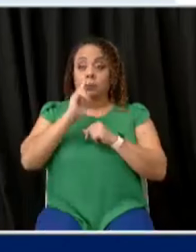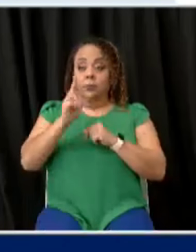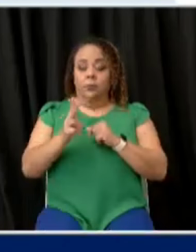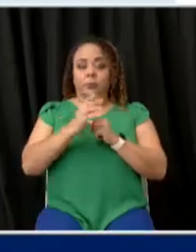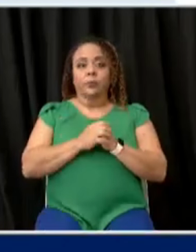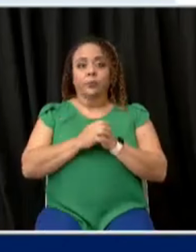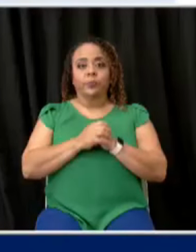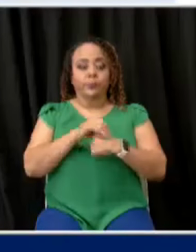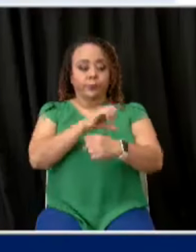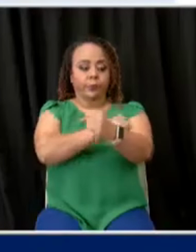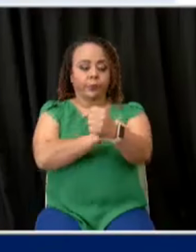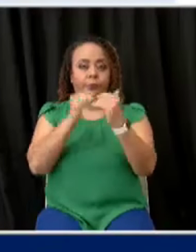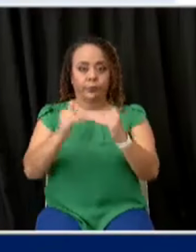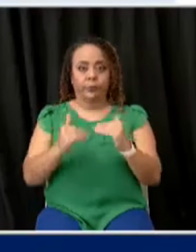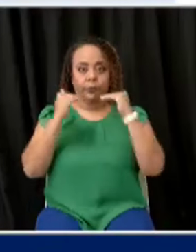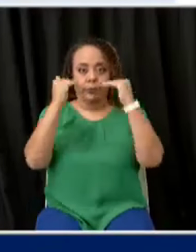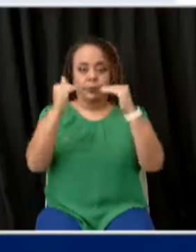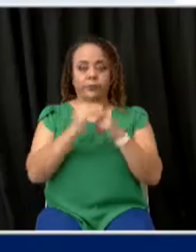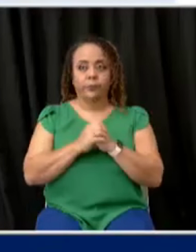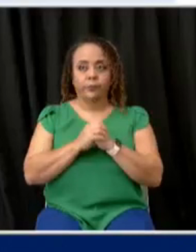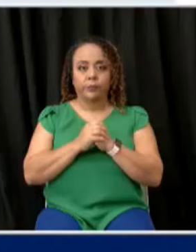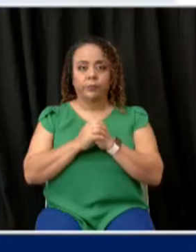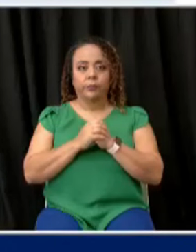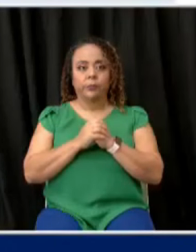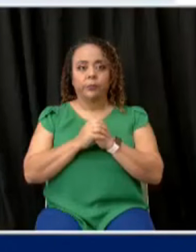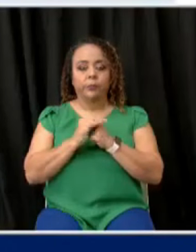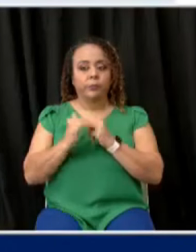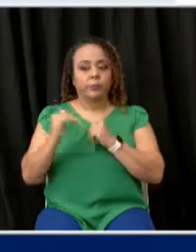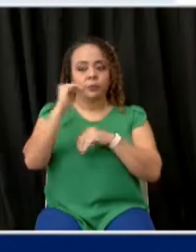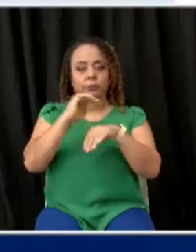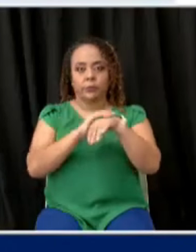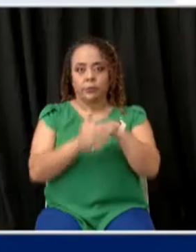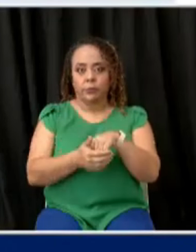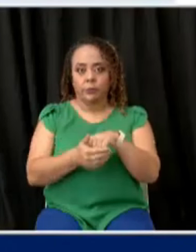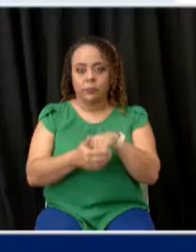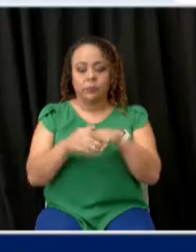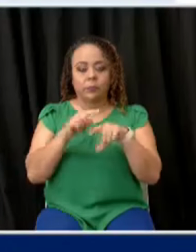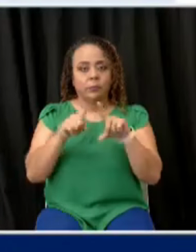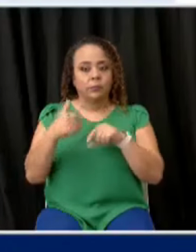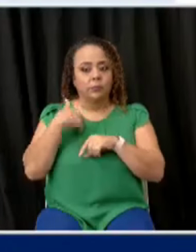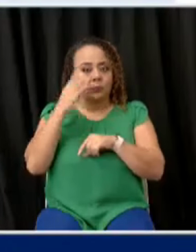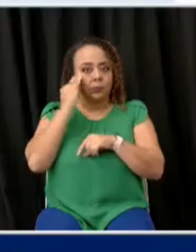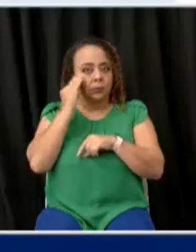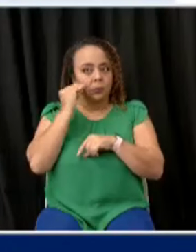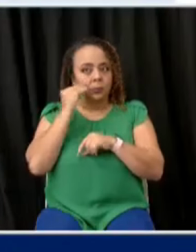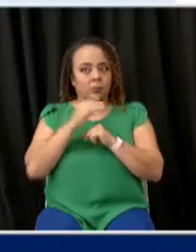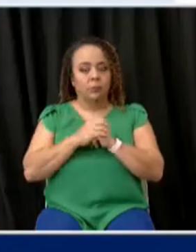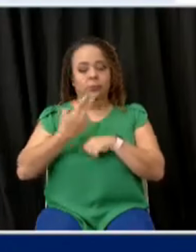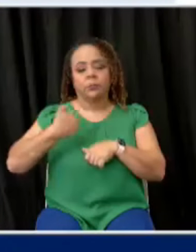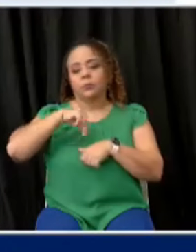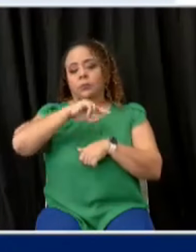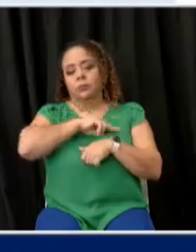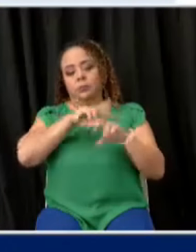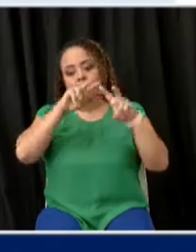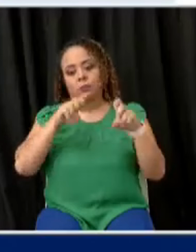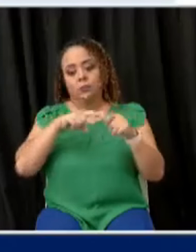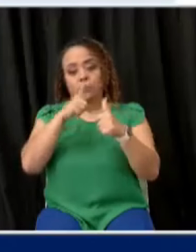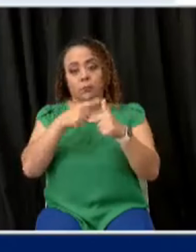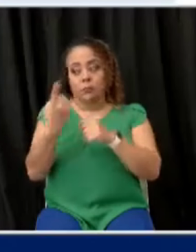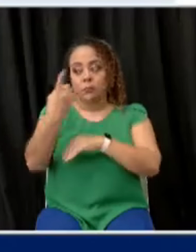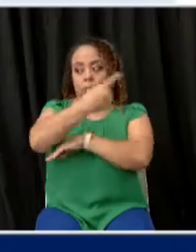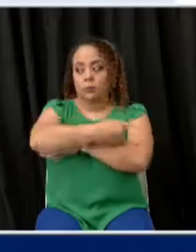es hipertensa, que es mayor, que está embarazada y qué sé yo, pero que tiene experiencia, nosotros valoramos el primer día